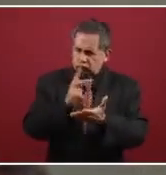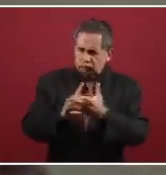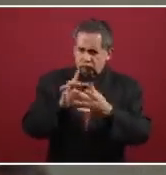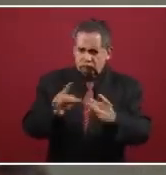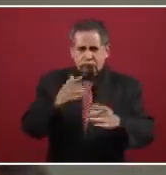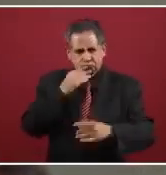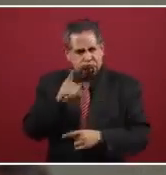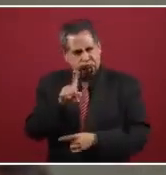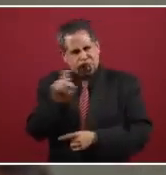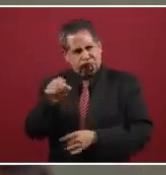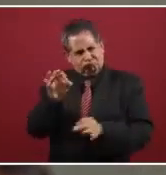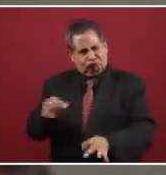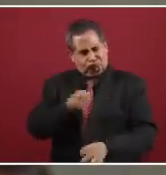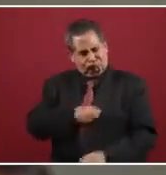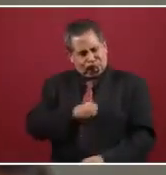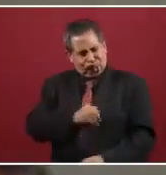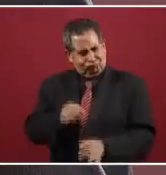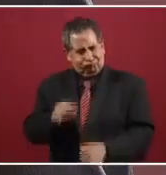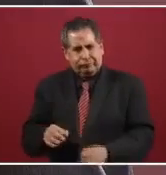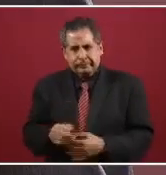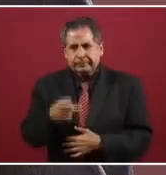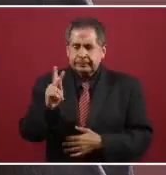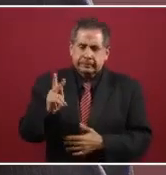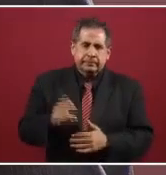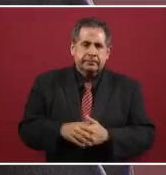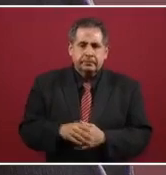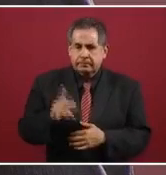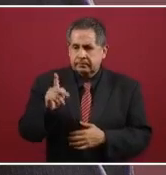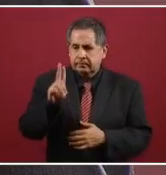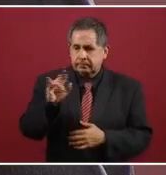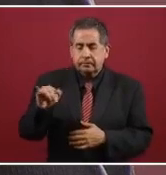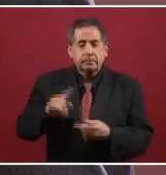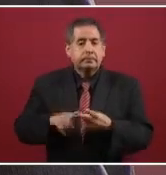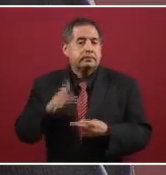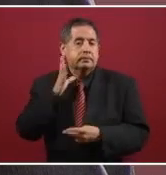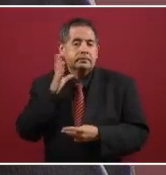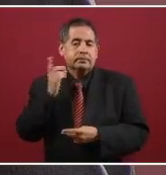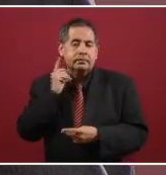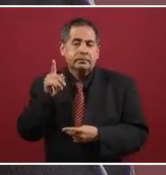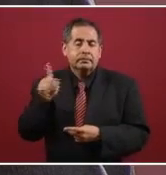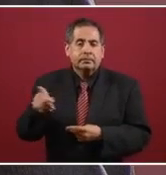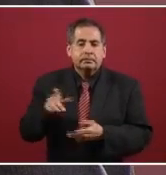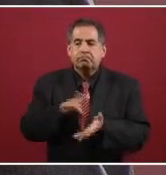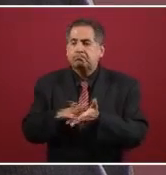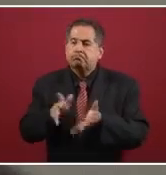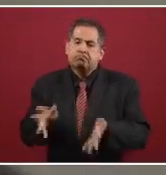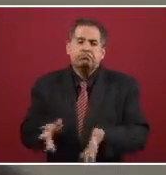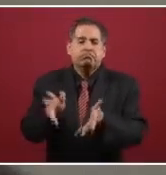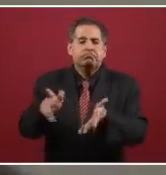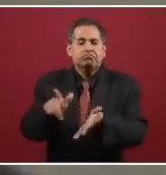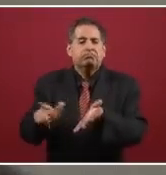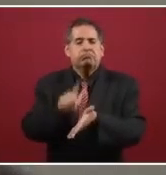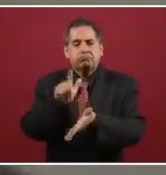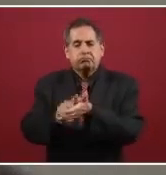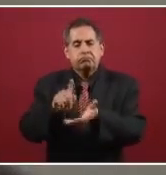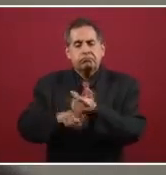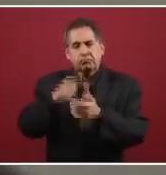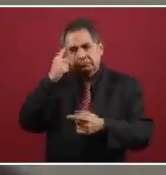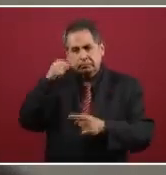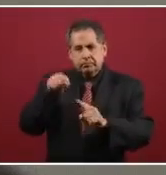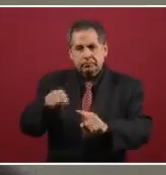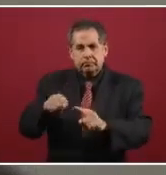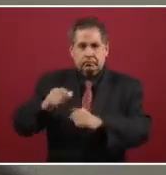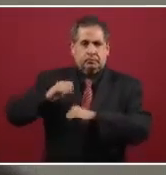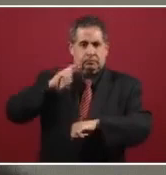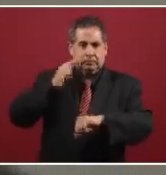constantemente que está al 100. Sin embargo, el PRI en la Cámara de Diputados impulsa una ley para que el